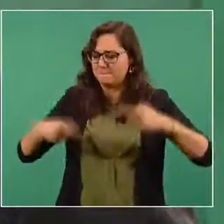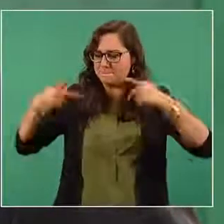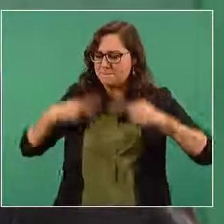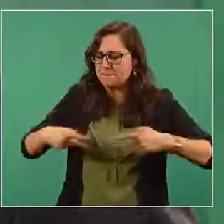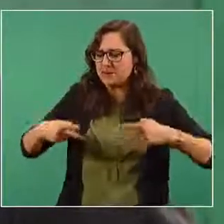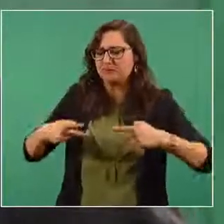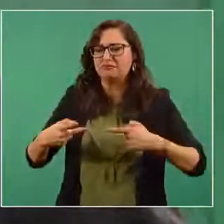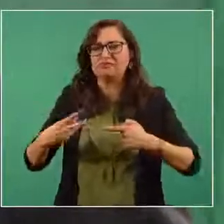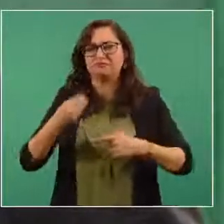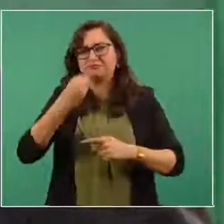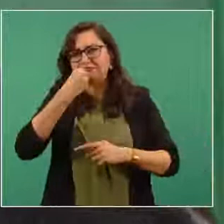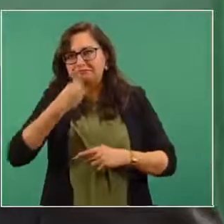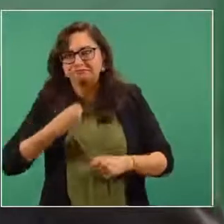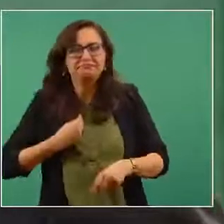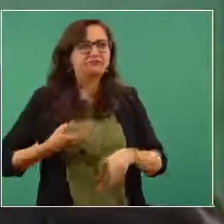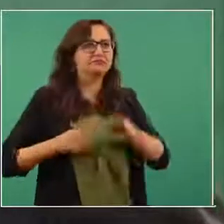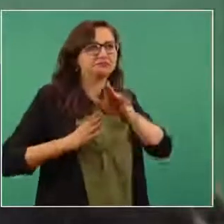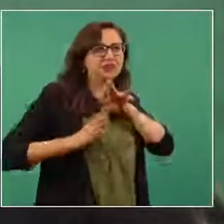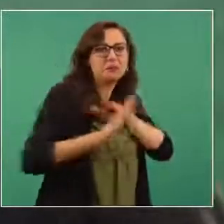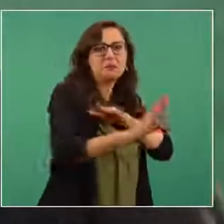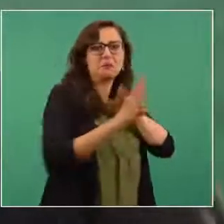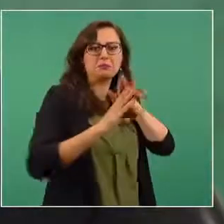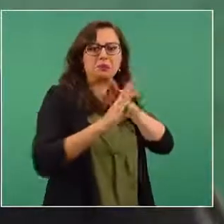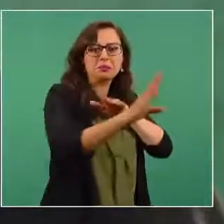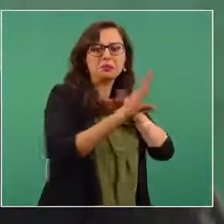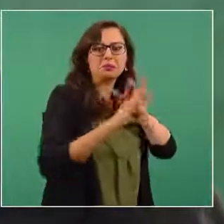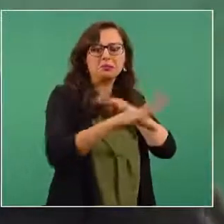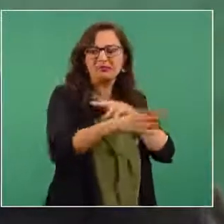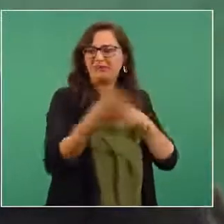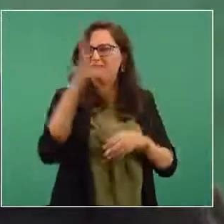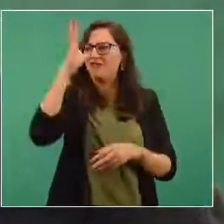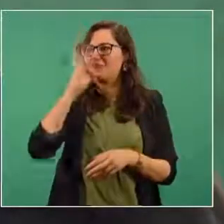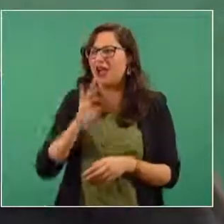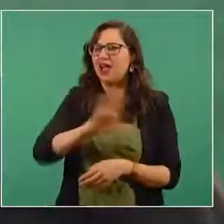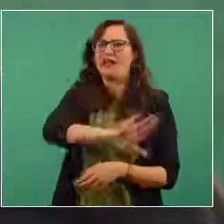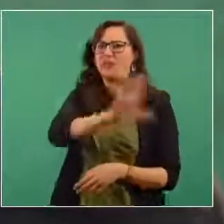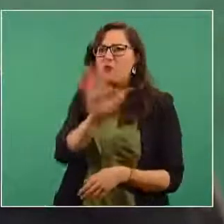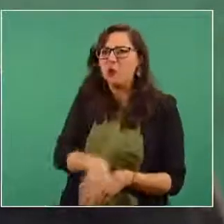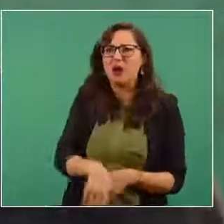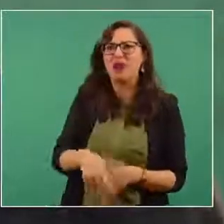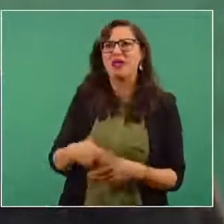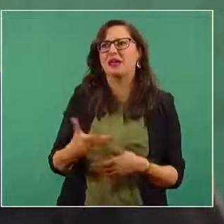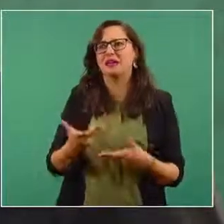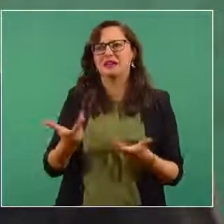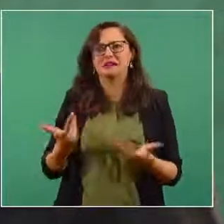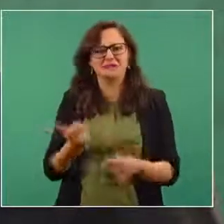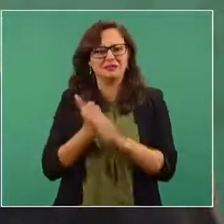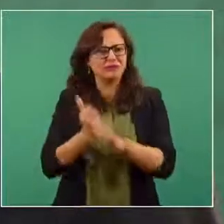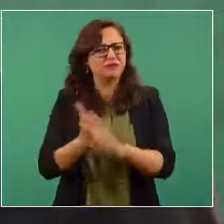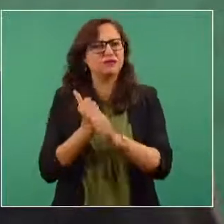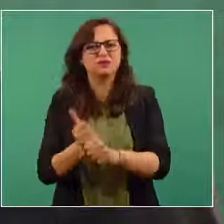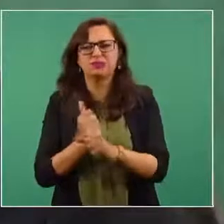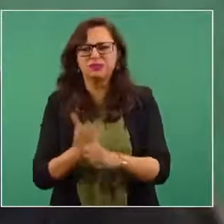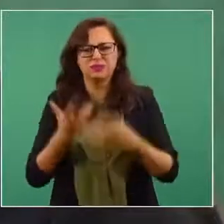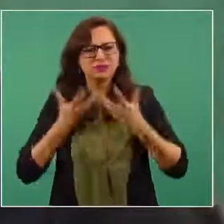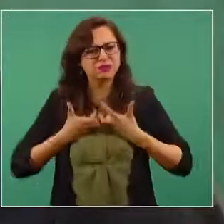migrantes pierdan la vida. Todo esto que acaba de suceder recientemente, que nos duele